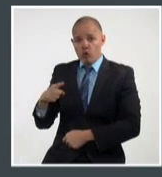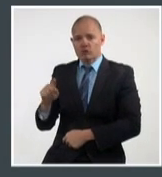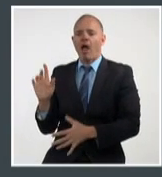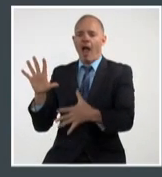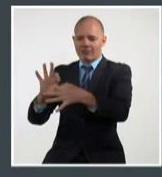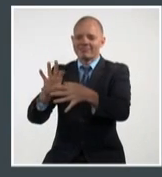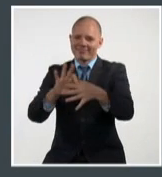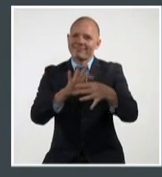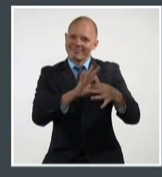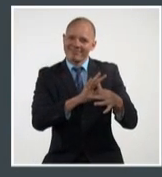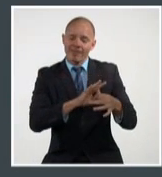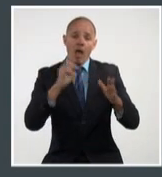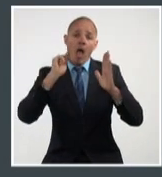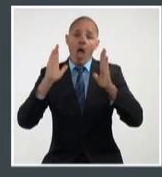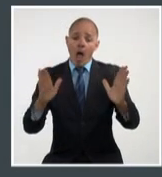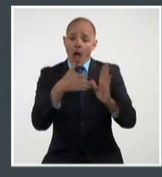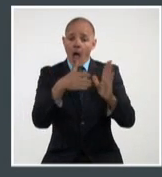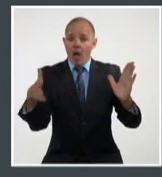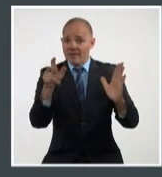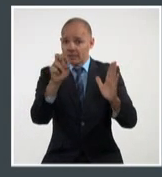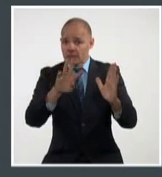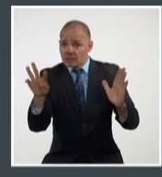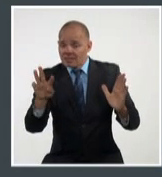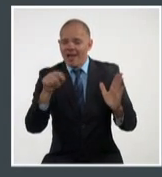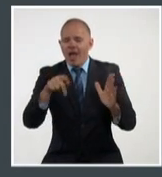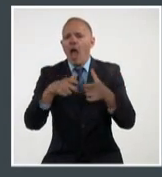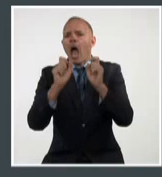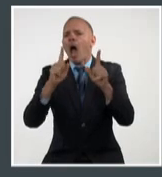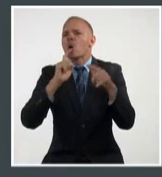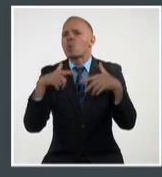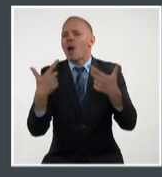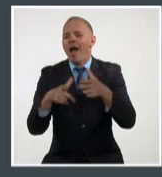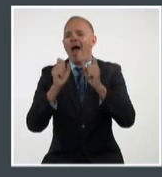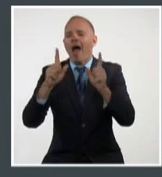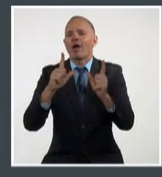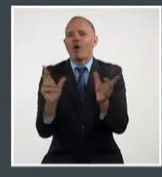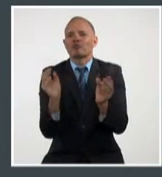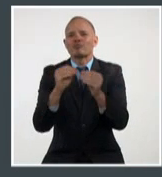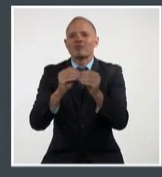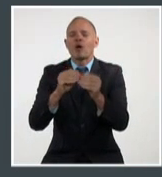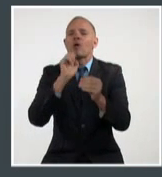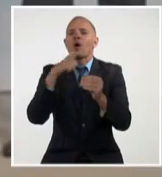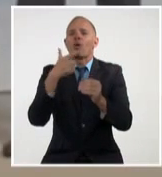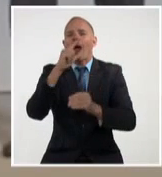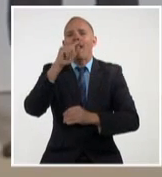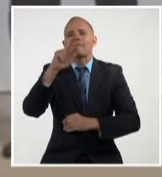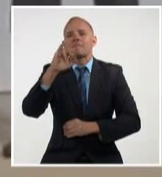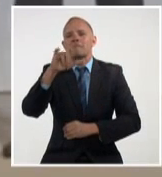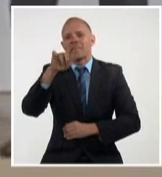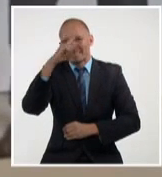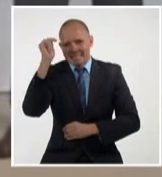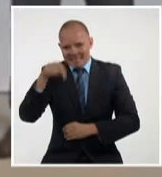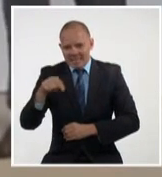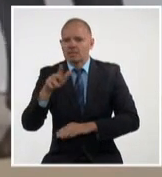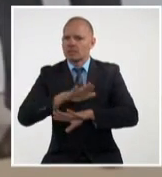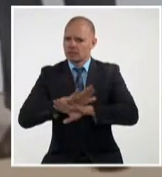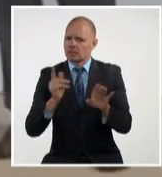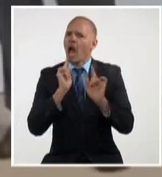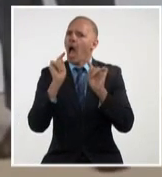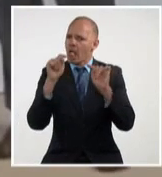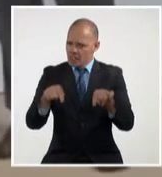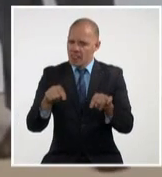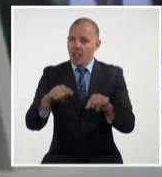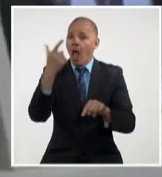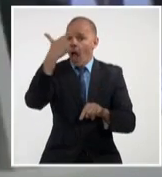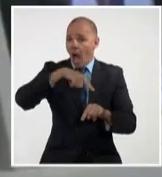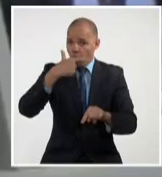15ª cumbre de los BRICS, celebrada en agosto en Johannesburgo, que entre sus nuevos ingresos aceptó